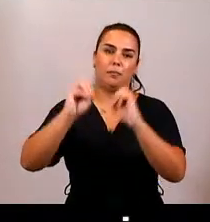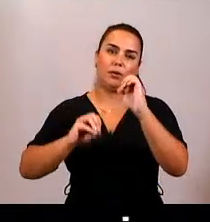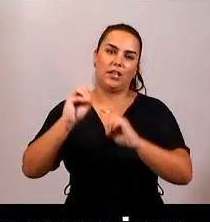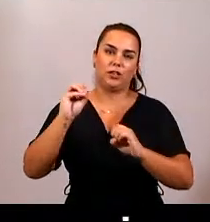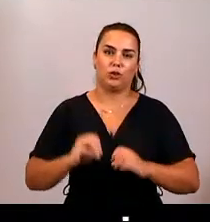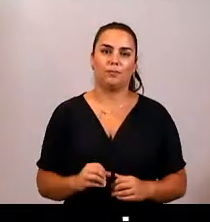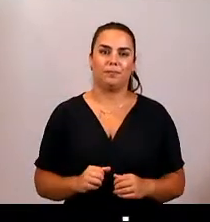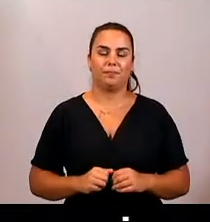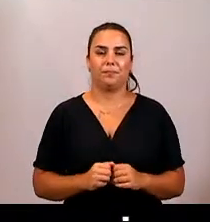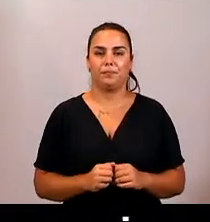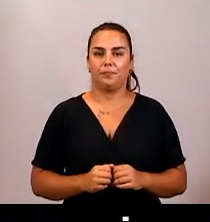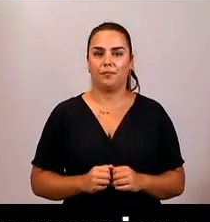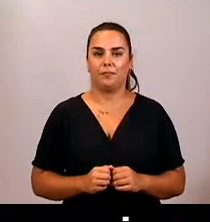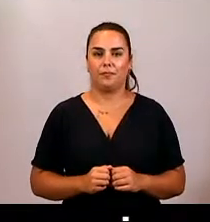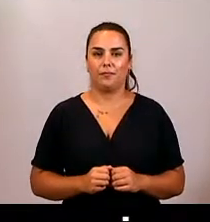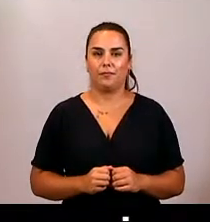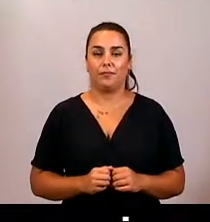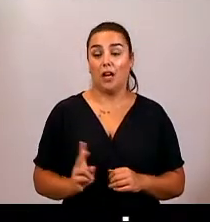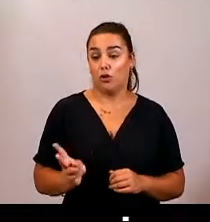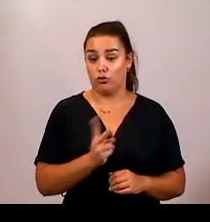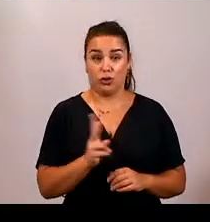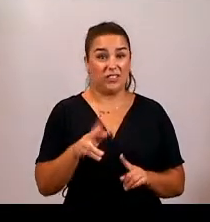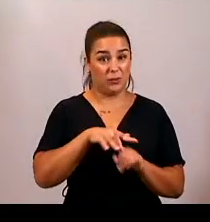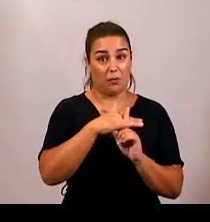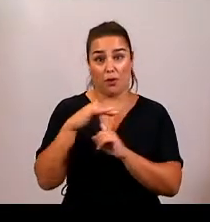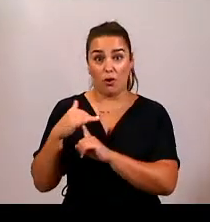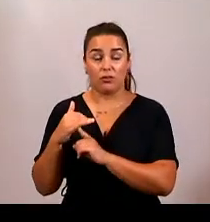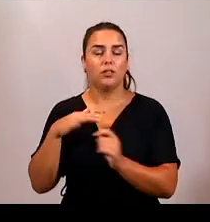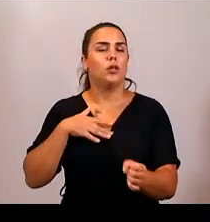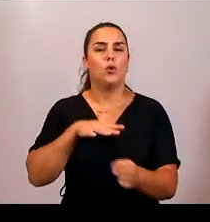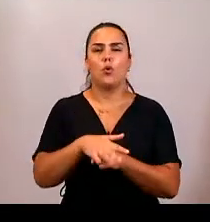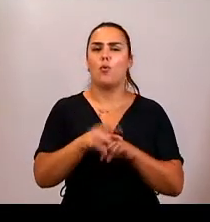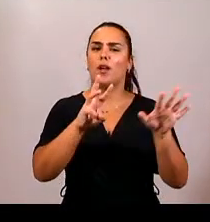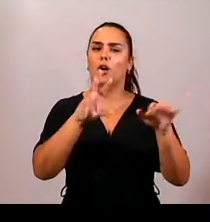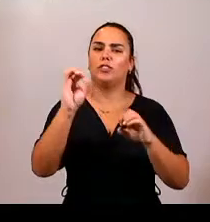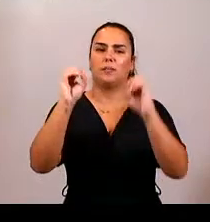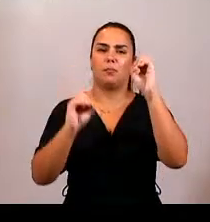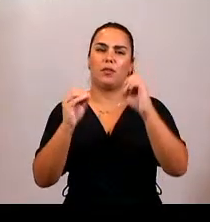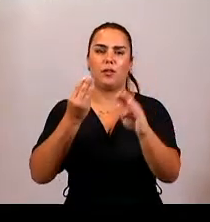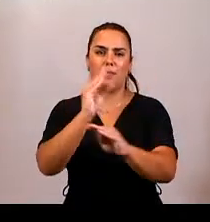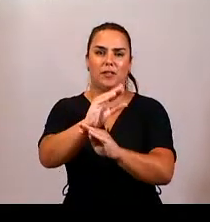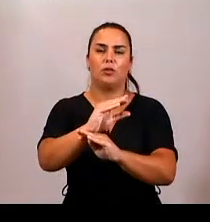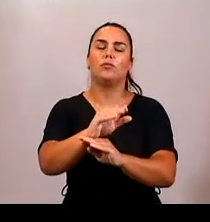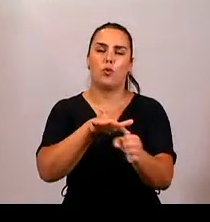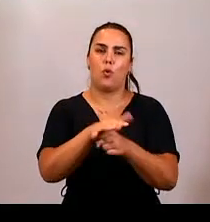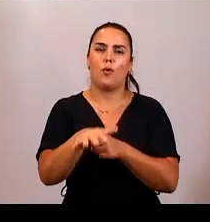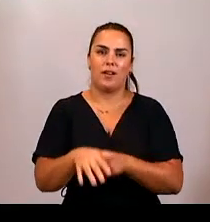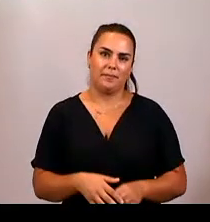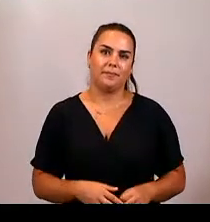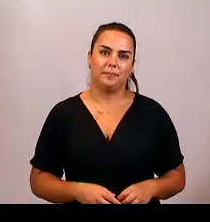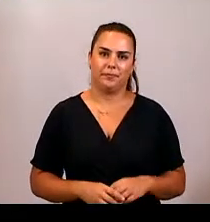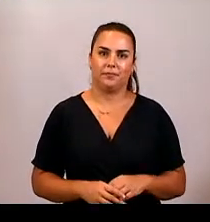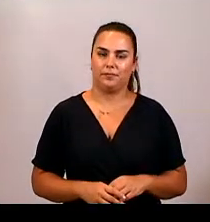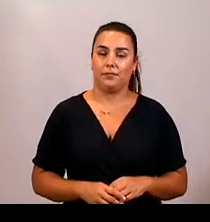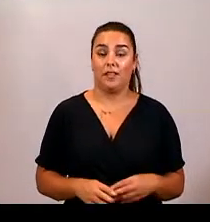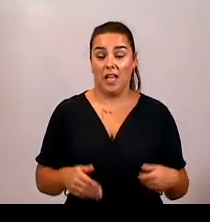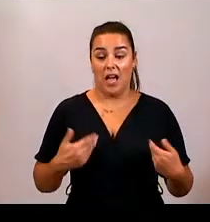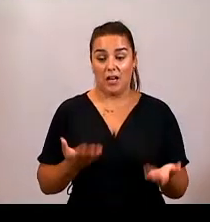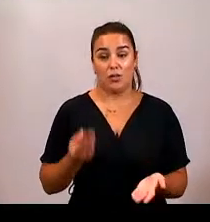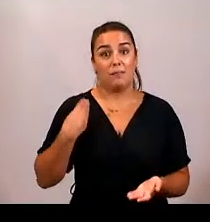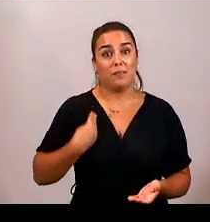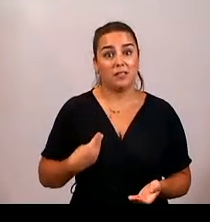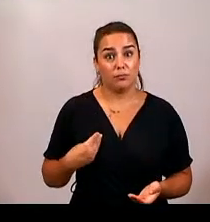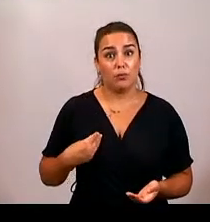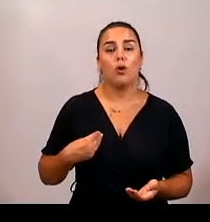33%. En ambos supuestos se cubrirá el 80% de la inversión. Las ayudas se concederán